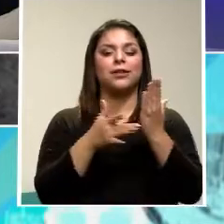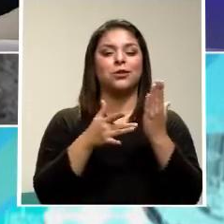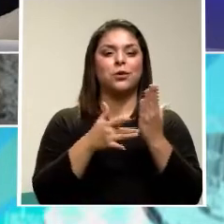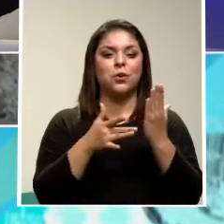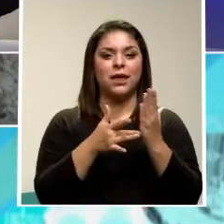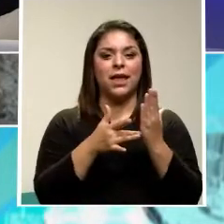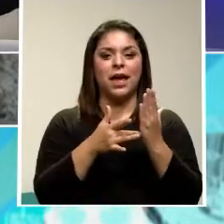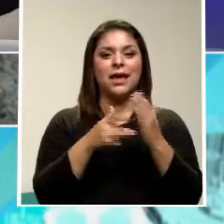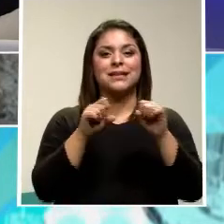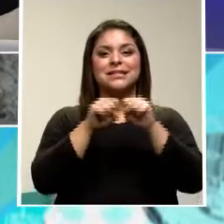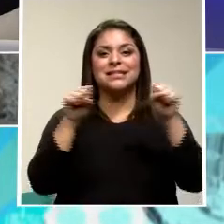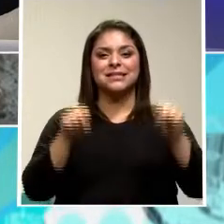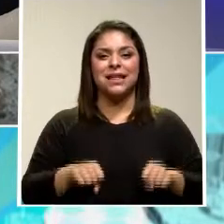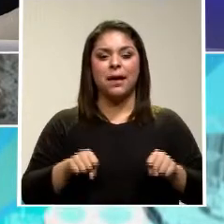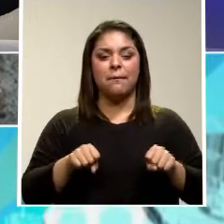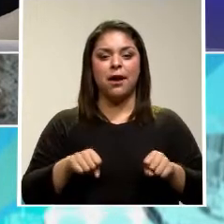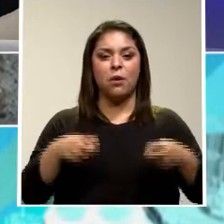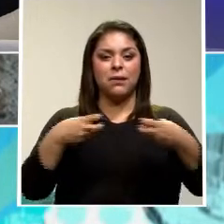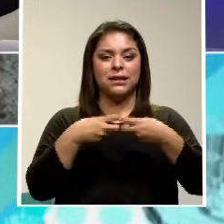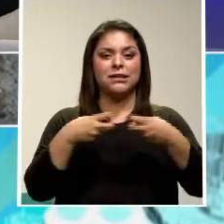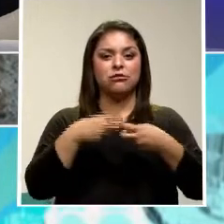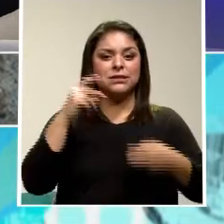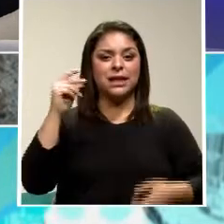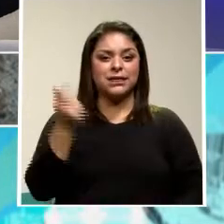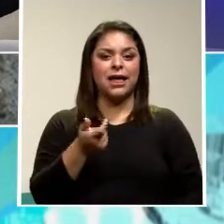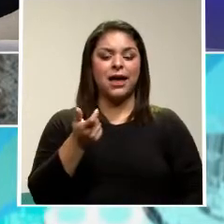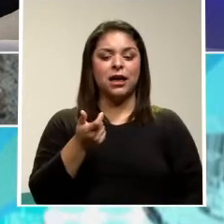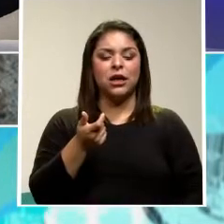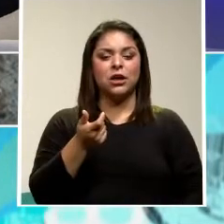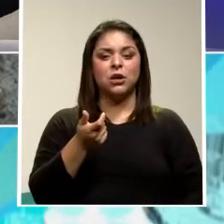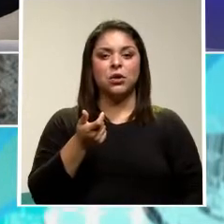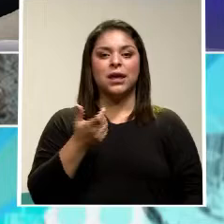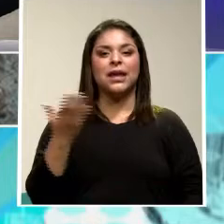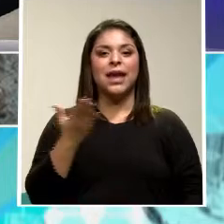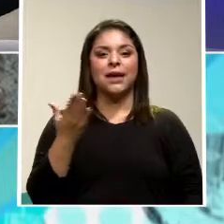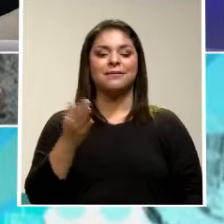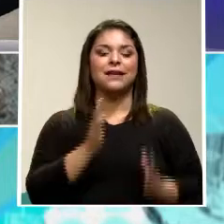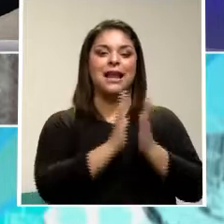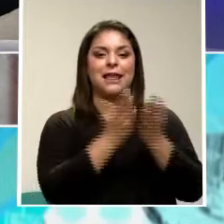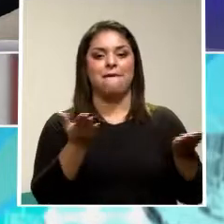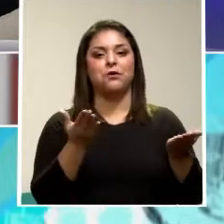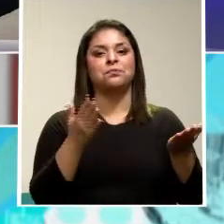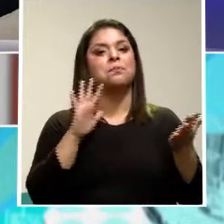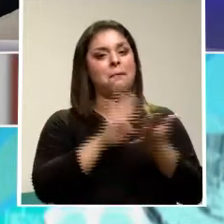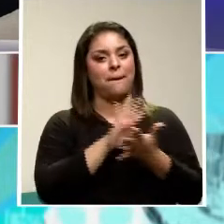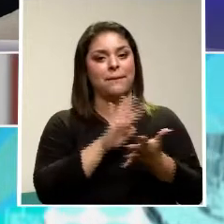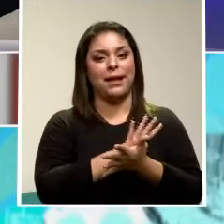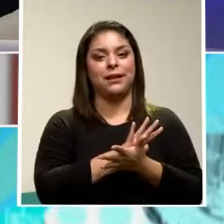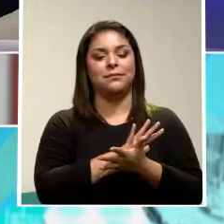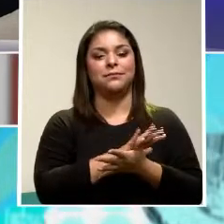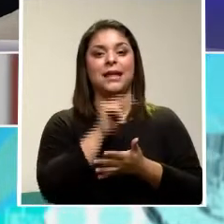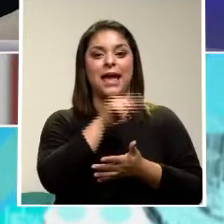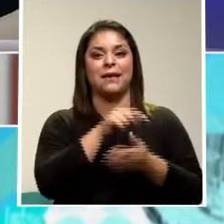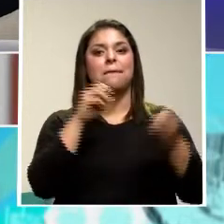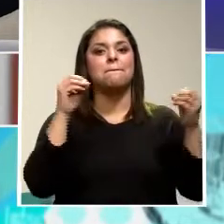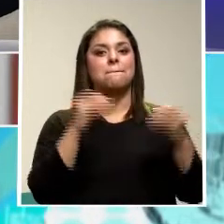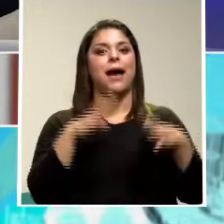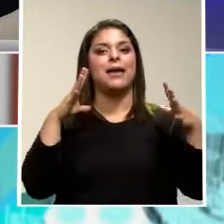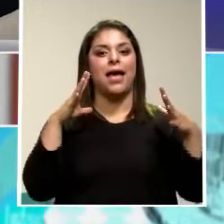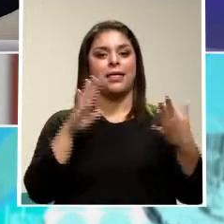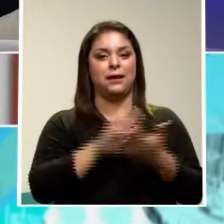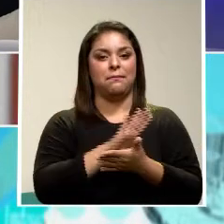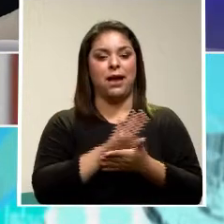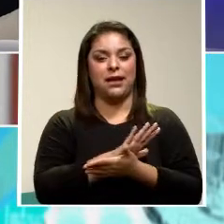un sistema operativo instantáneo que era el libro, ¿verdad? El papel, la magia del papel. Vamos a